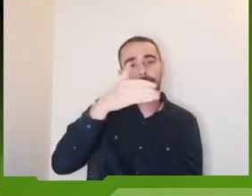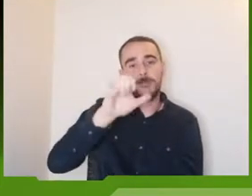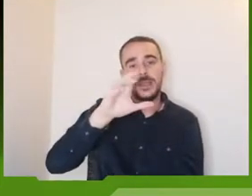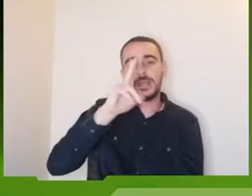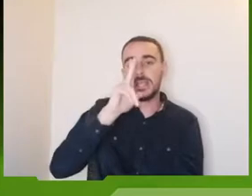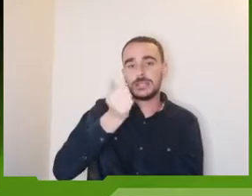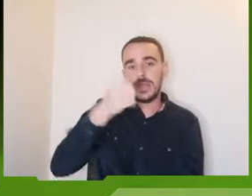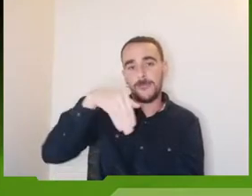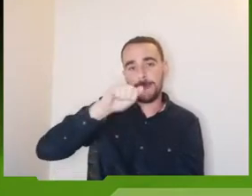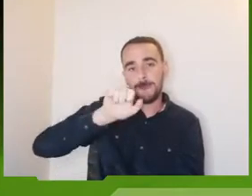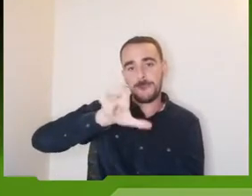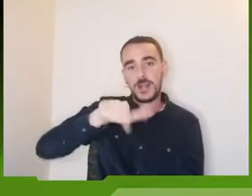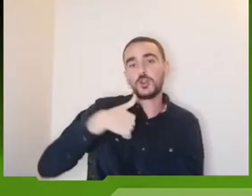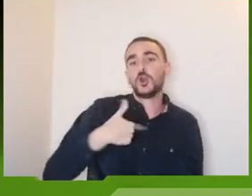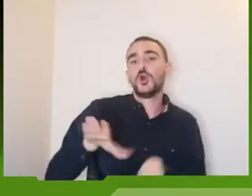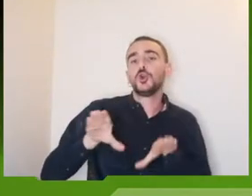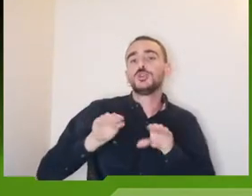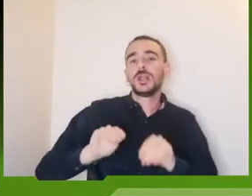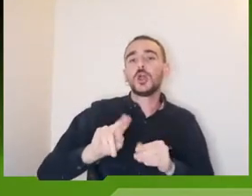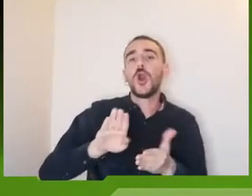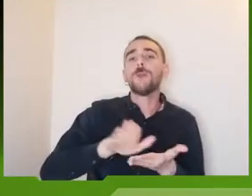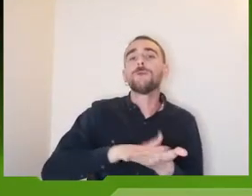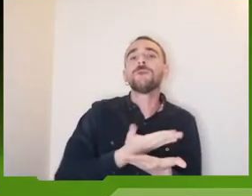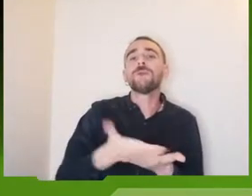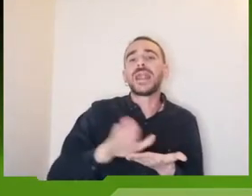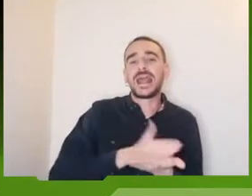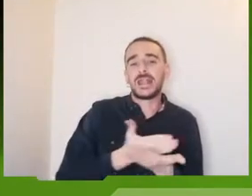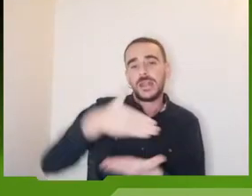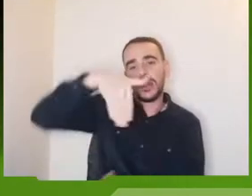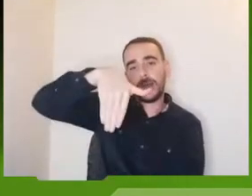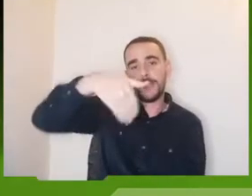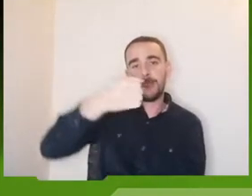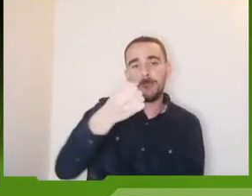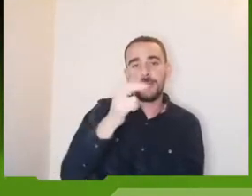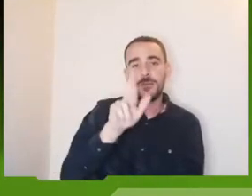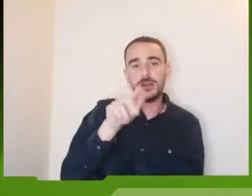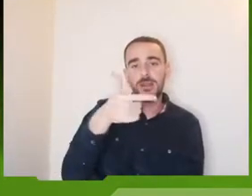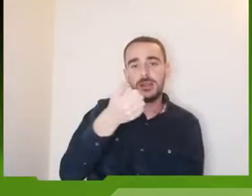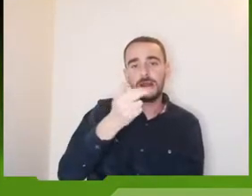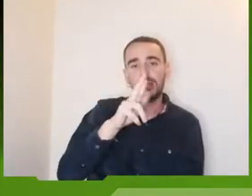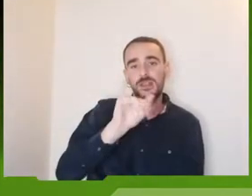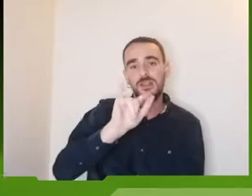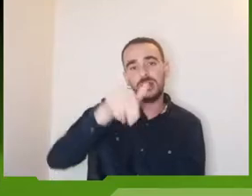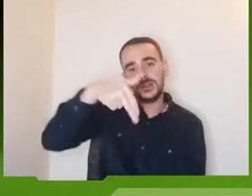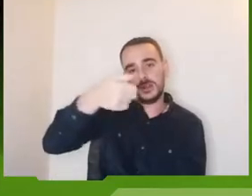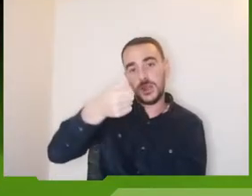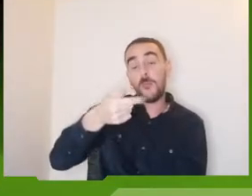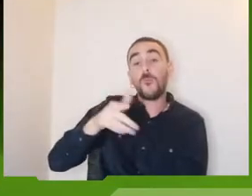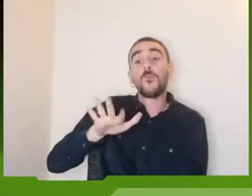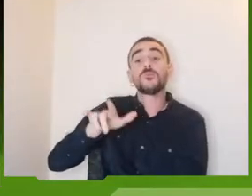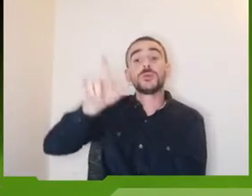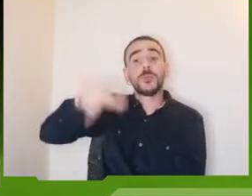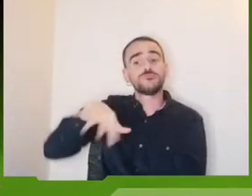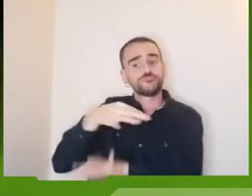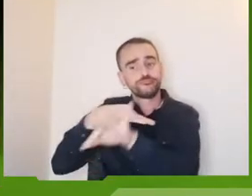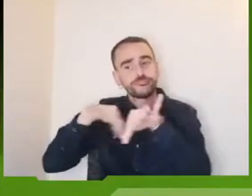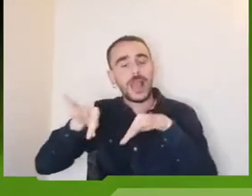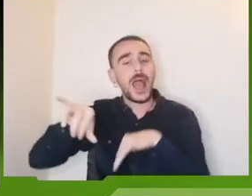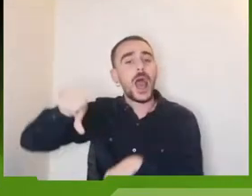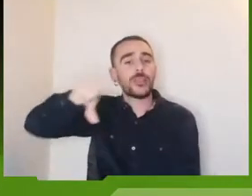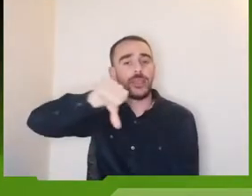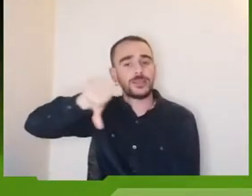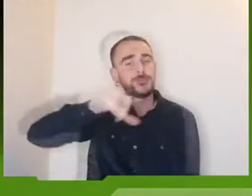con aceite, pero a mí me gusta más el sabor que le da la margarina. Esto es lo primero.